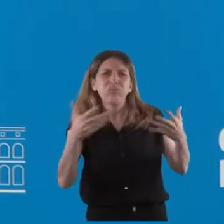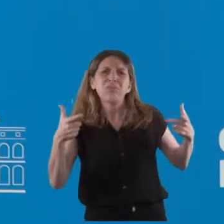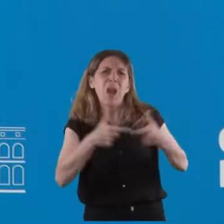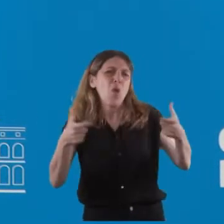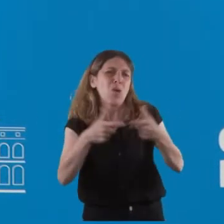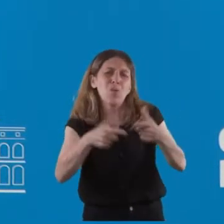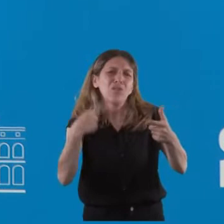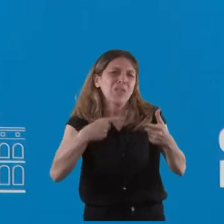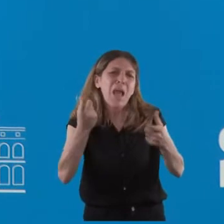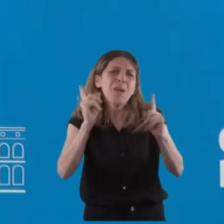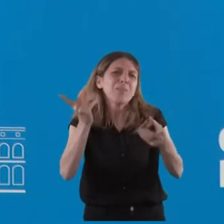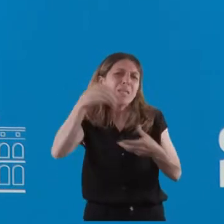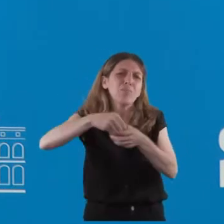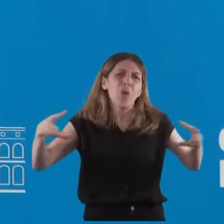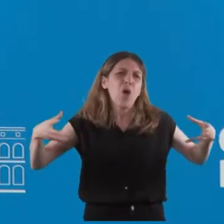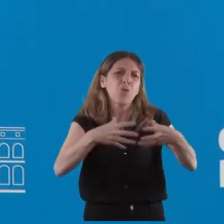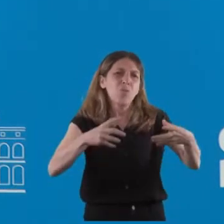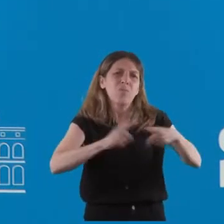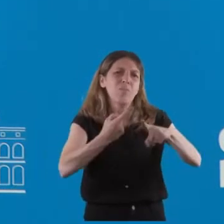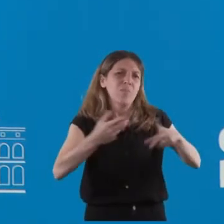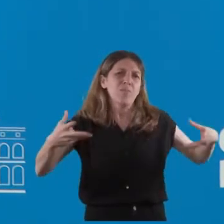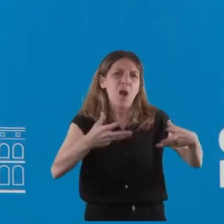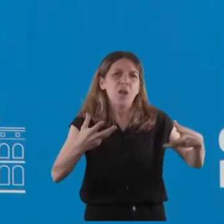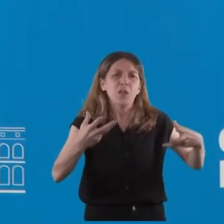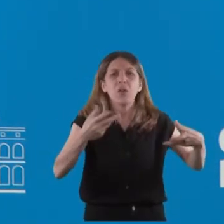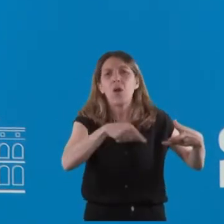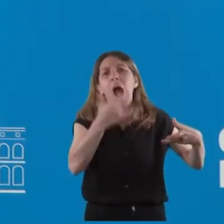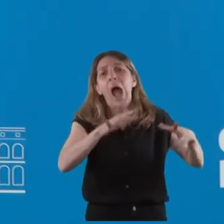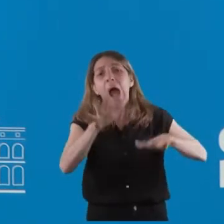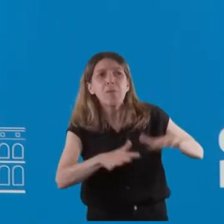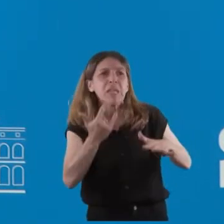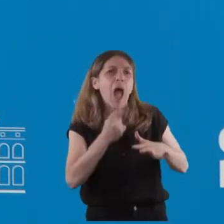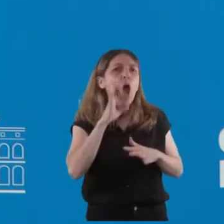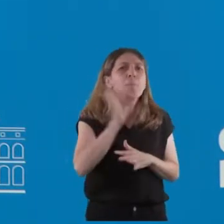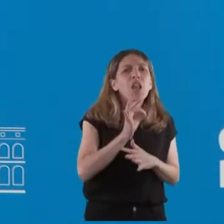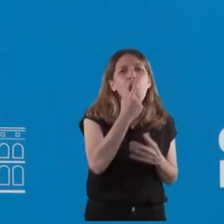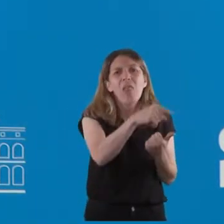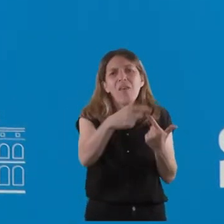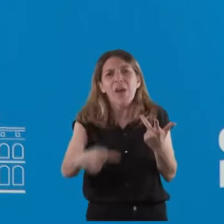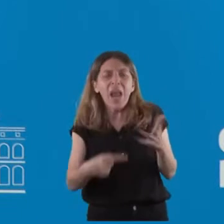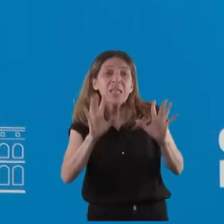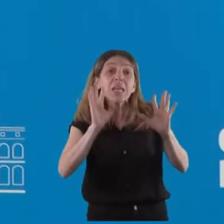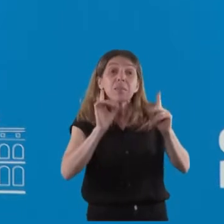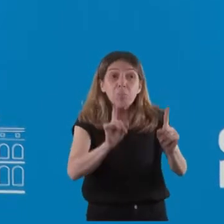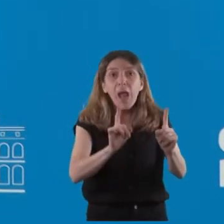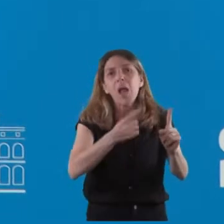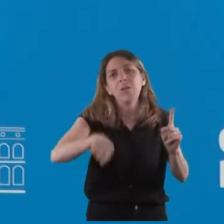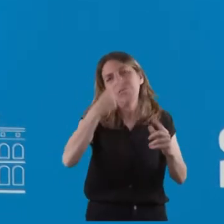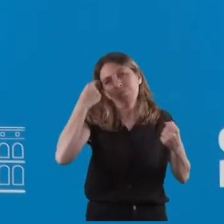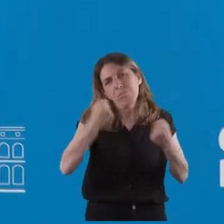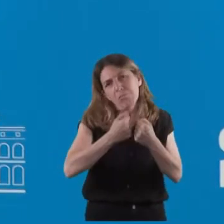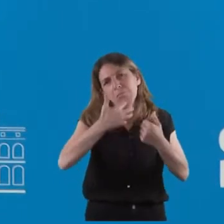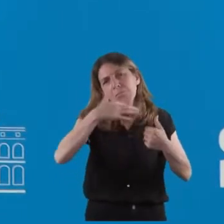dentro de una coalición de gobierno que tiene a veces miradas diferentes sobre algunos puntos pero que llega a entendimientos